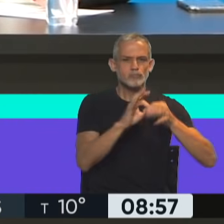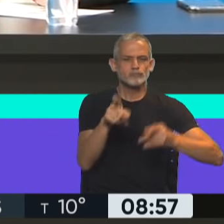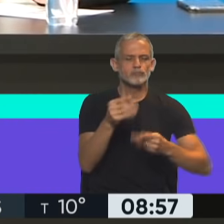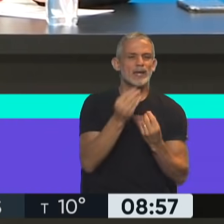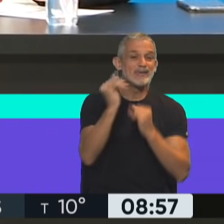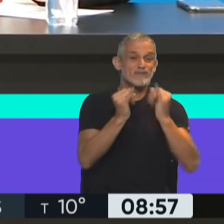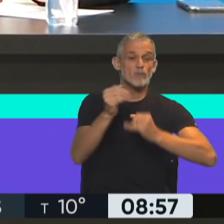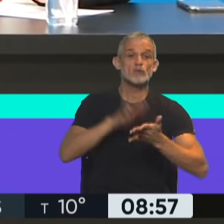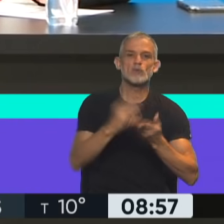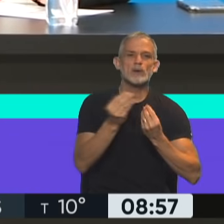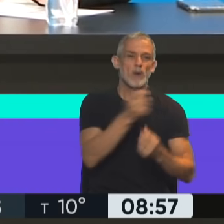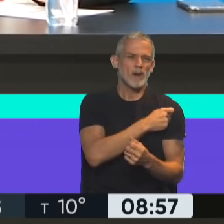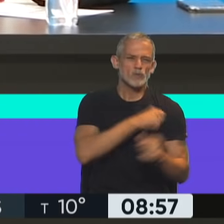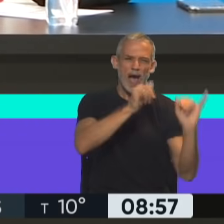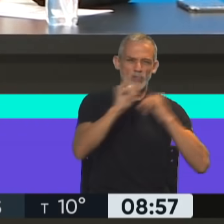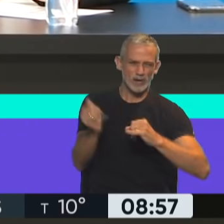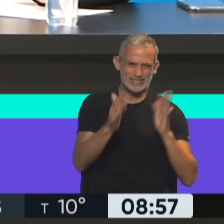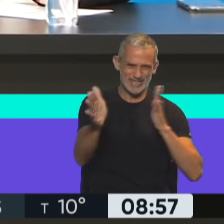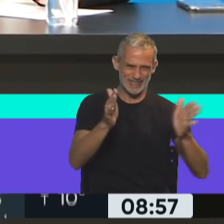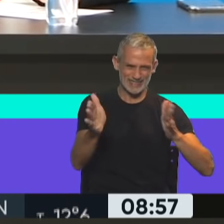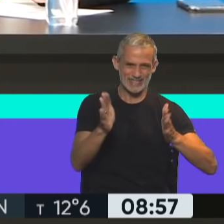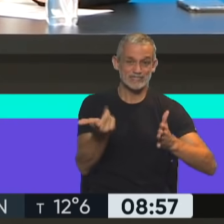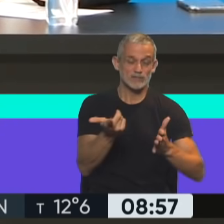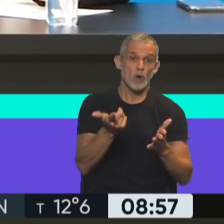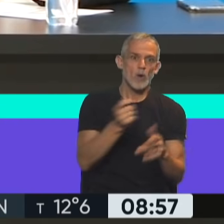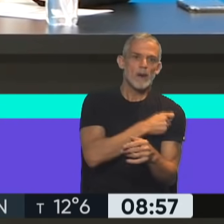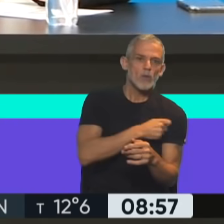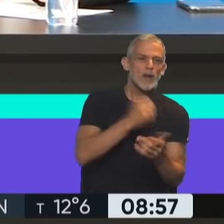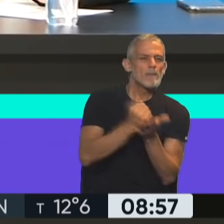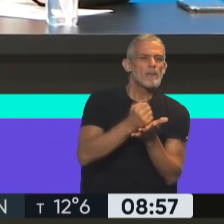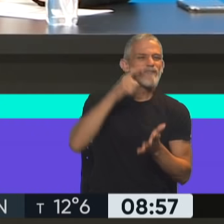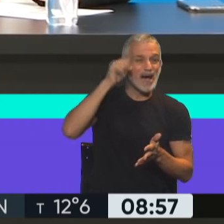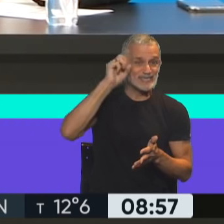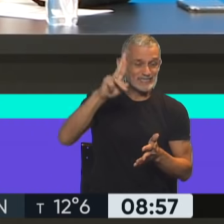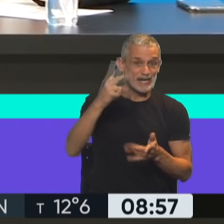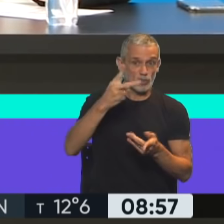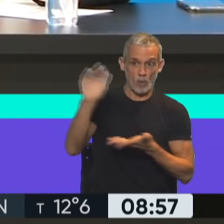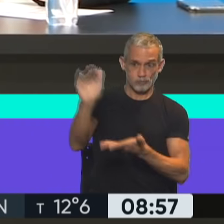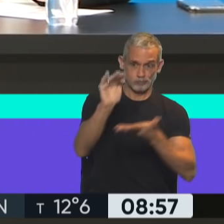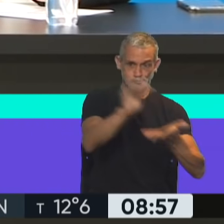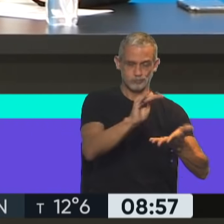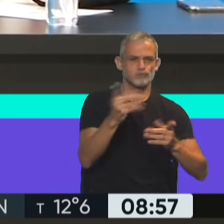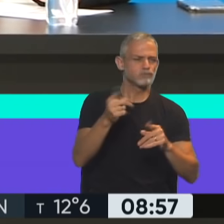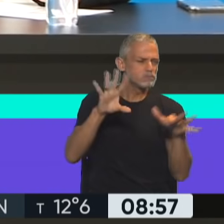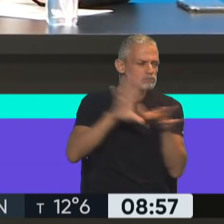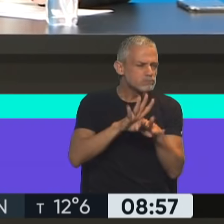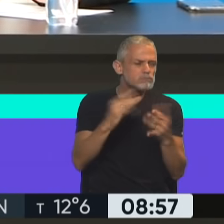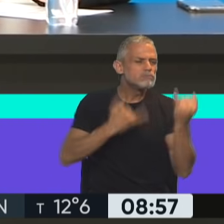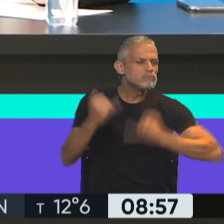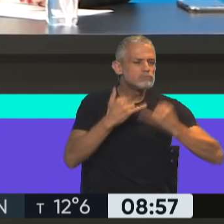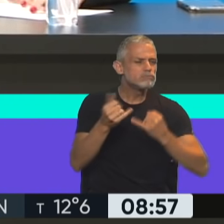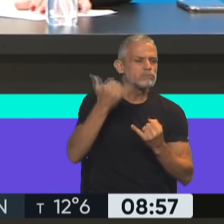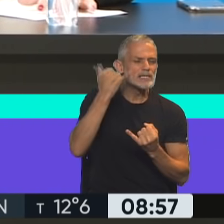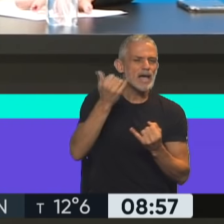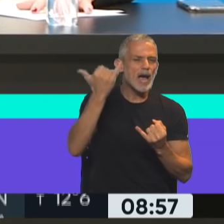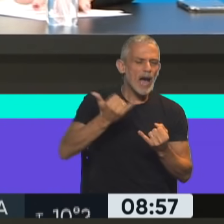obviamente informó sobre la vacunación a adolescentes, sí, que será con vacunas de Pfizer. Usted mencionó 2 cargamentos. Quiero preguntarle más precisiones sobre esto, si ya